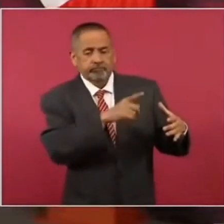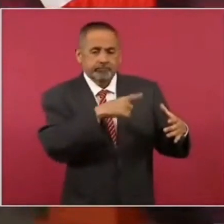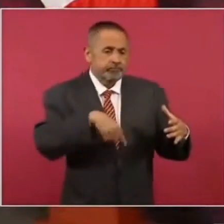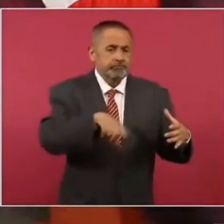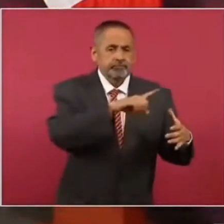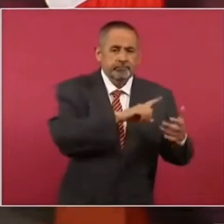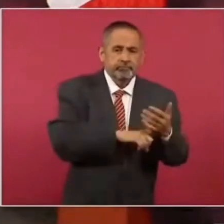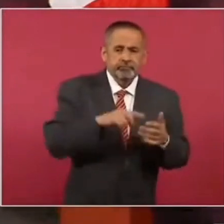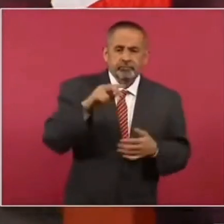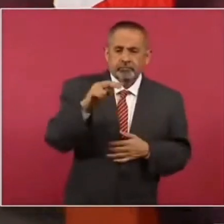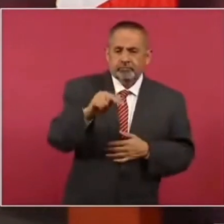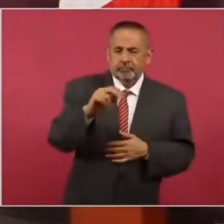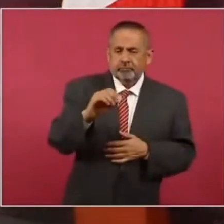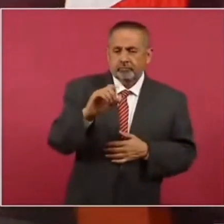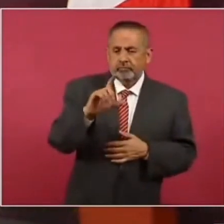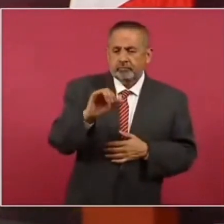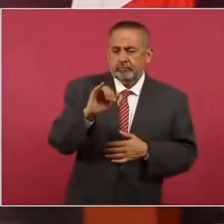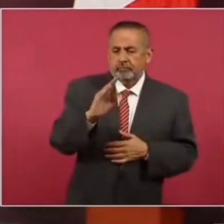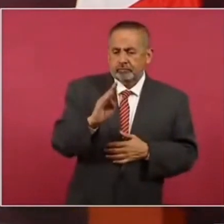llamado neoliberal.